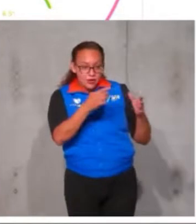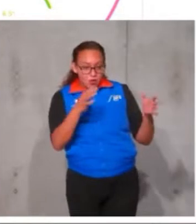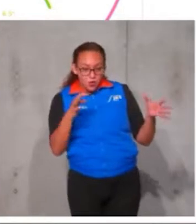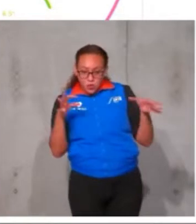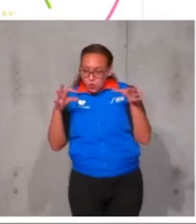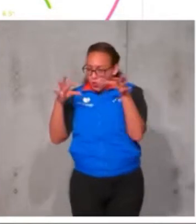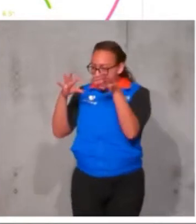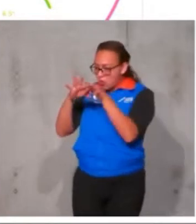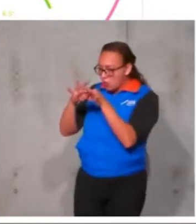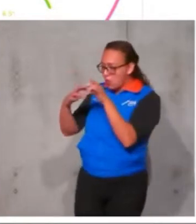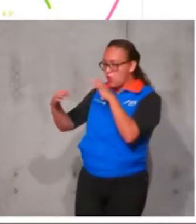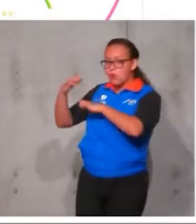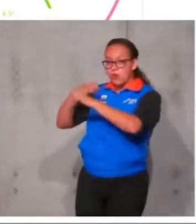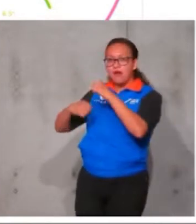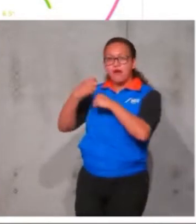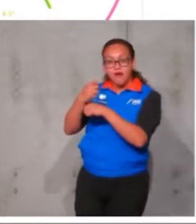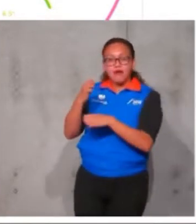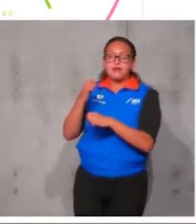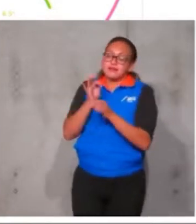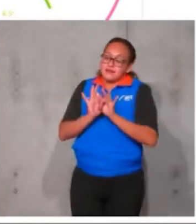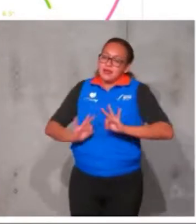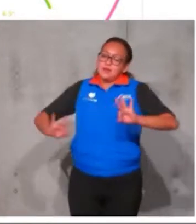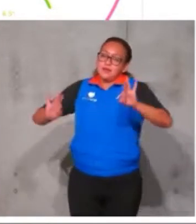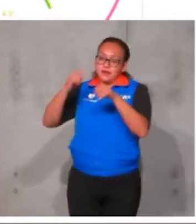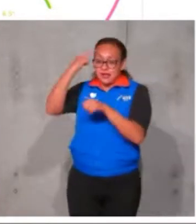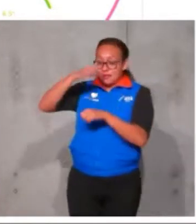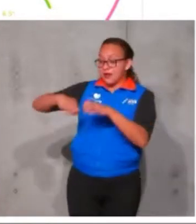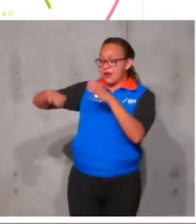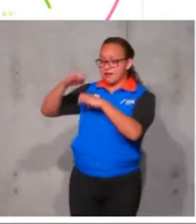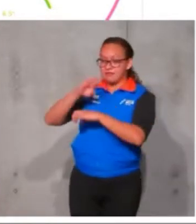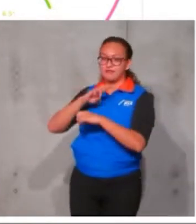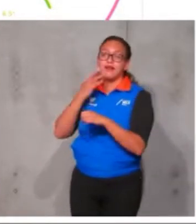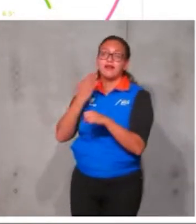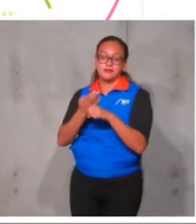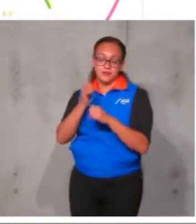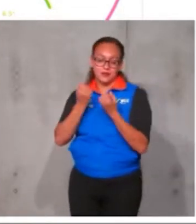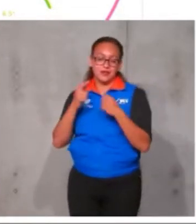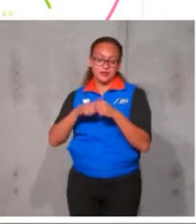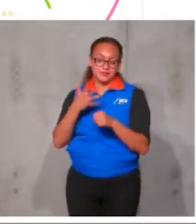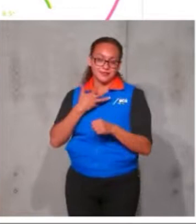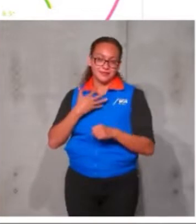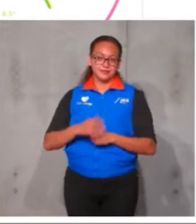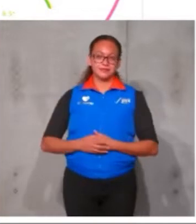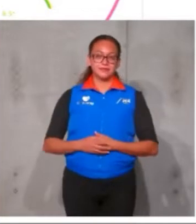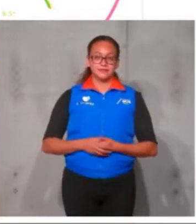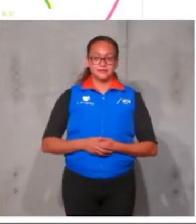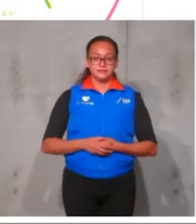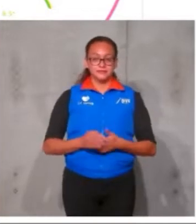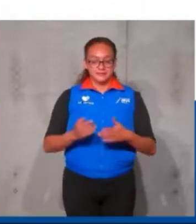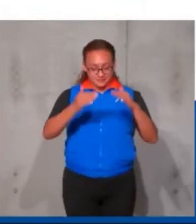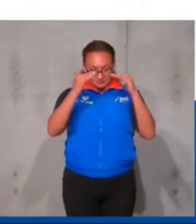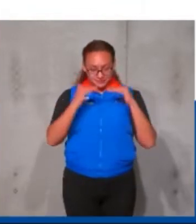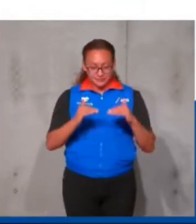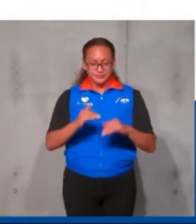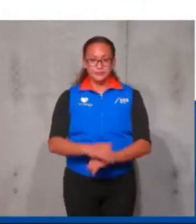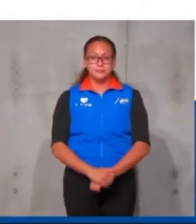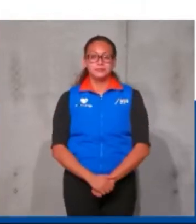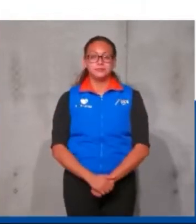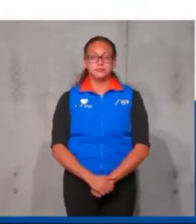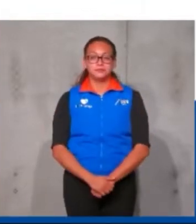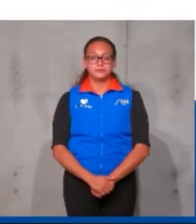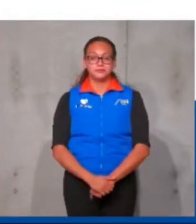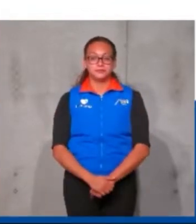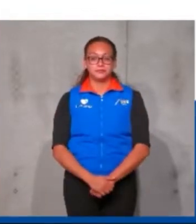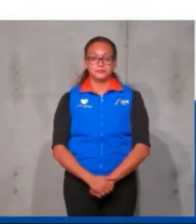acuerdo a la norma ISO 26000, son más importantes dentro de la responsabilidad social. Adelante, por favor. La